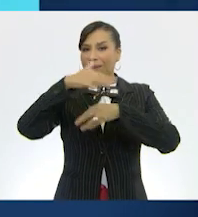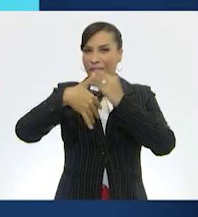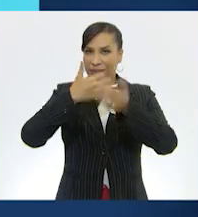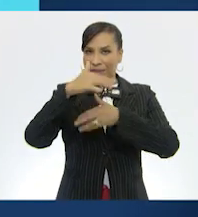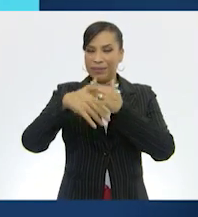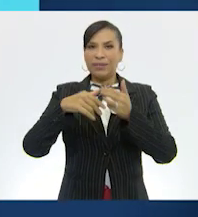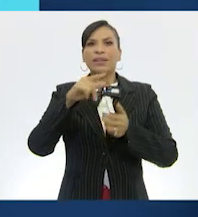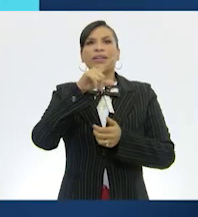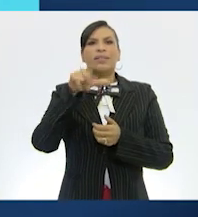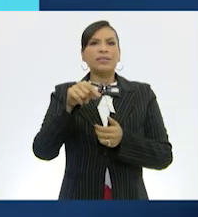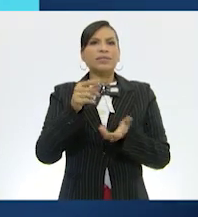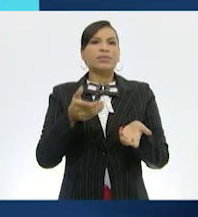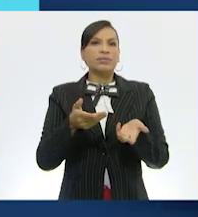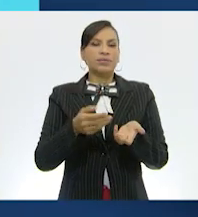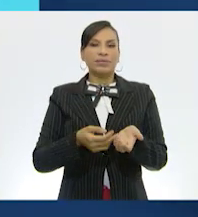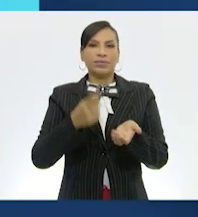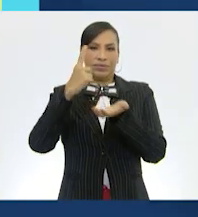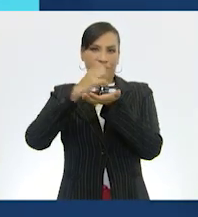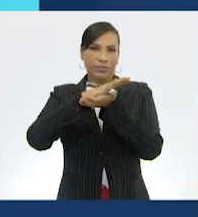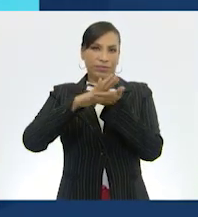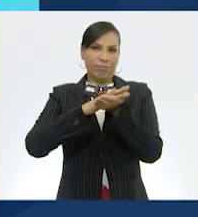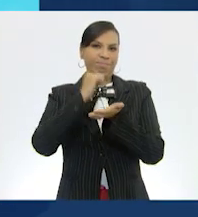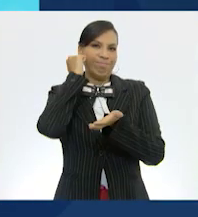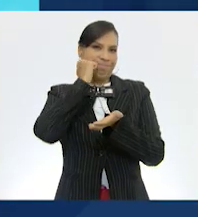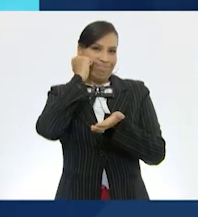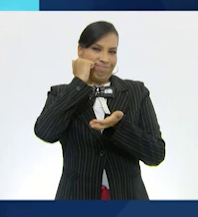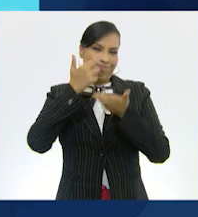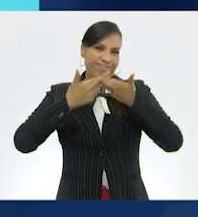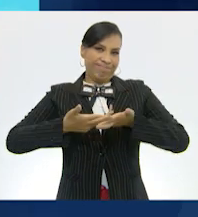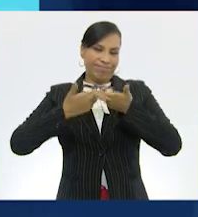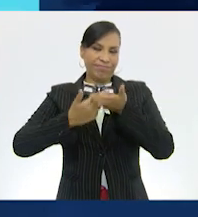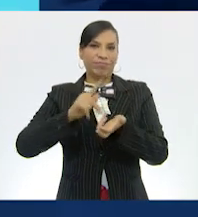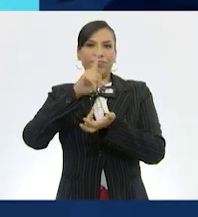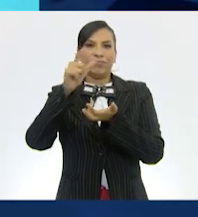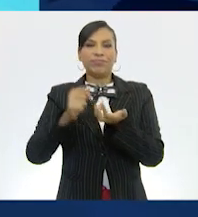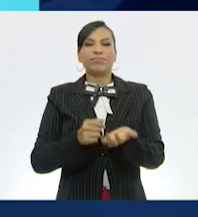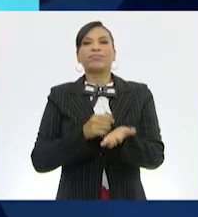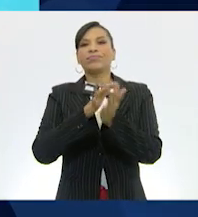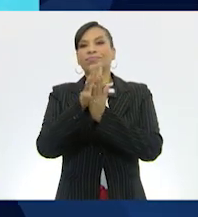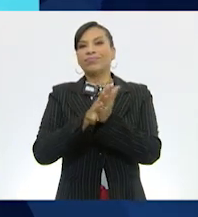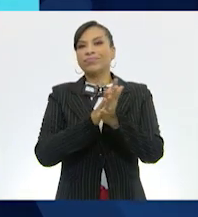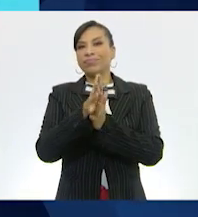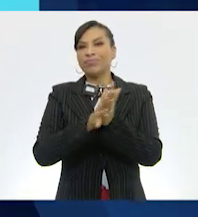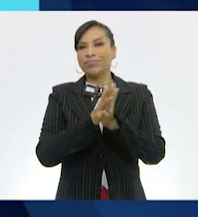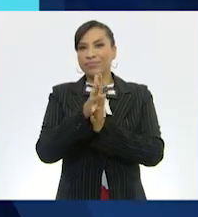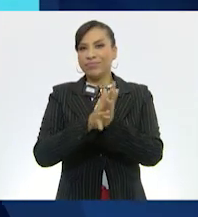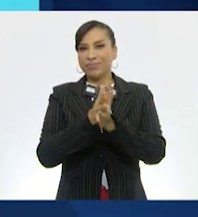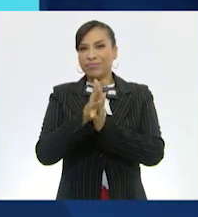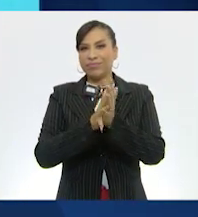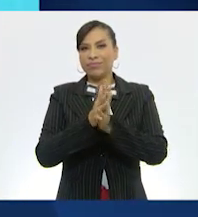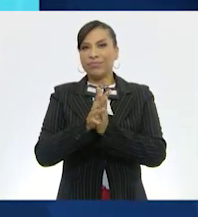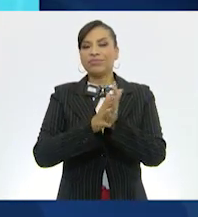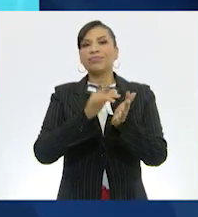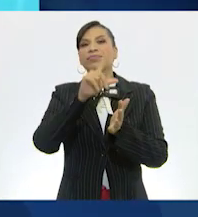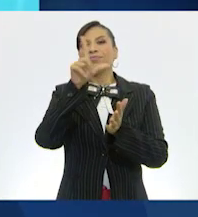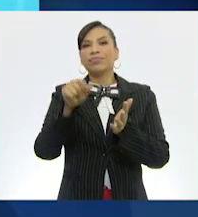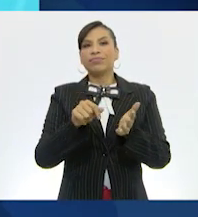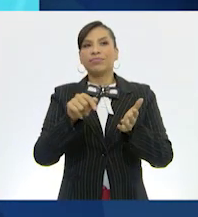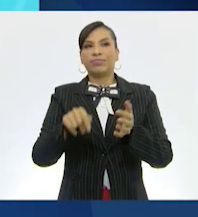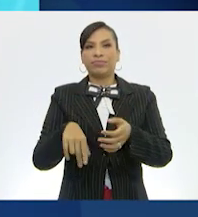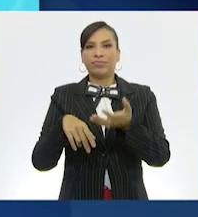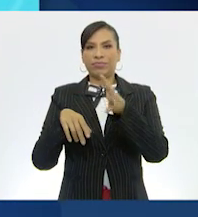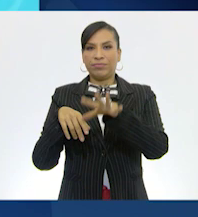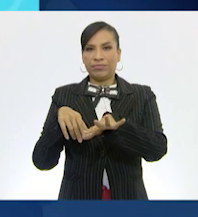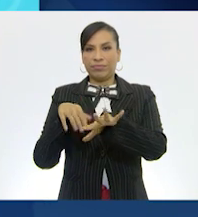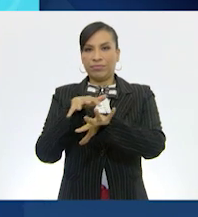manos. Usa suficiente jabón. Frota tus palmas una con la otra. Ahora, frota la palma